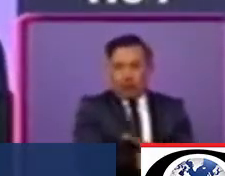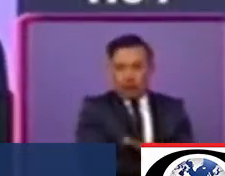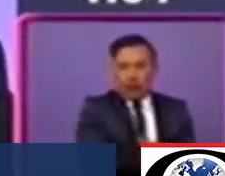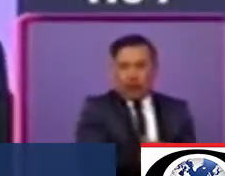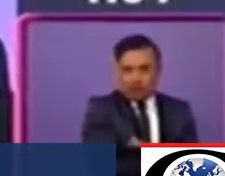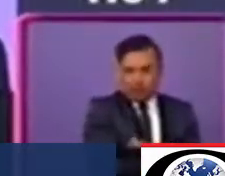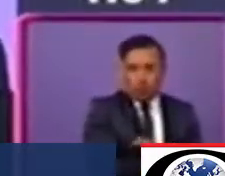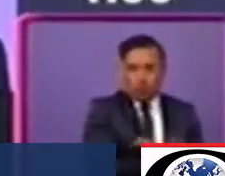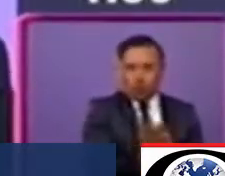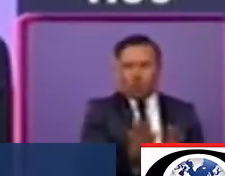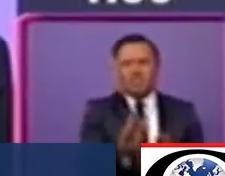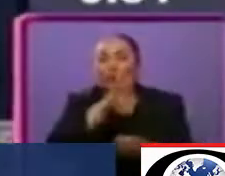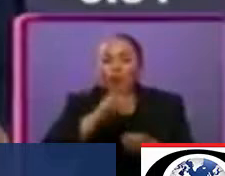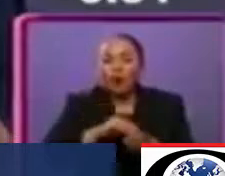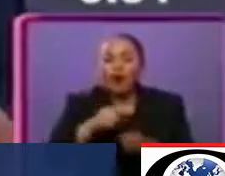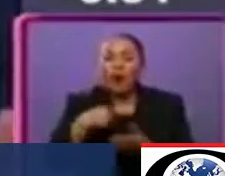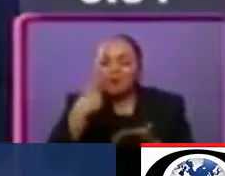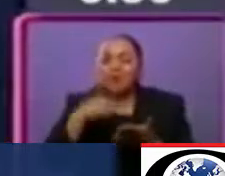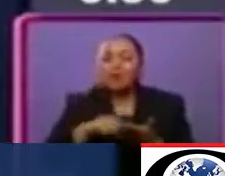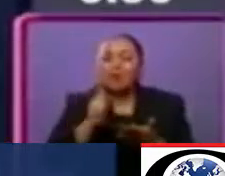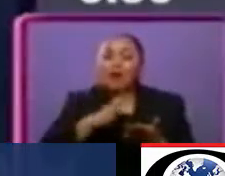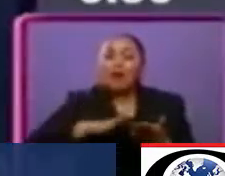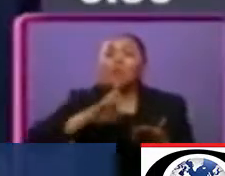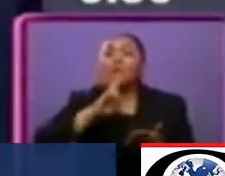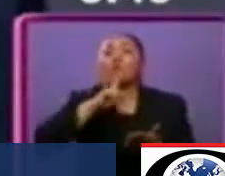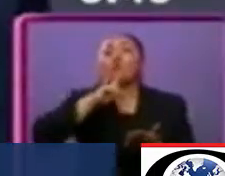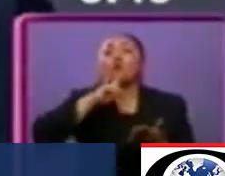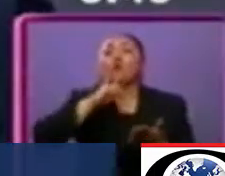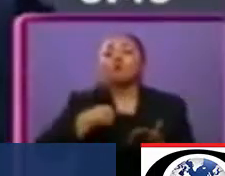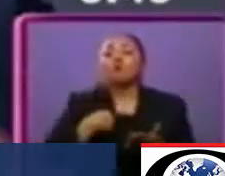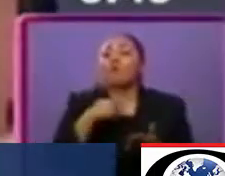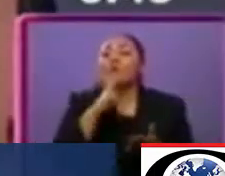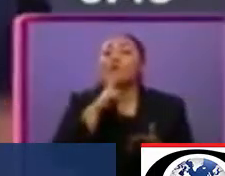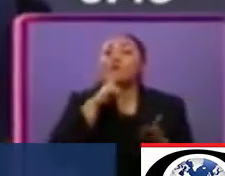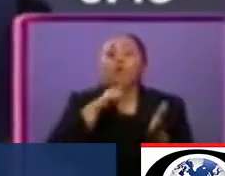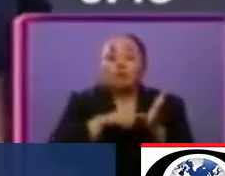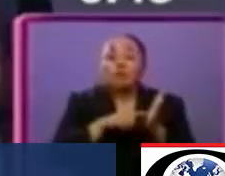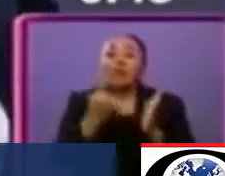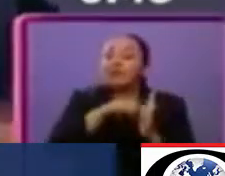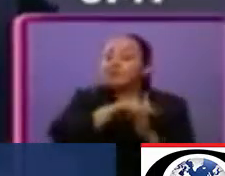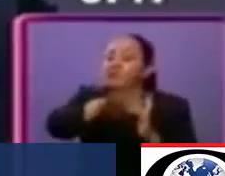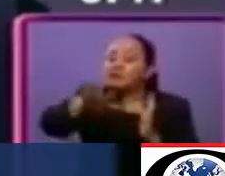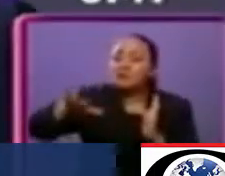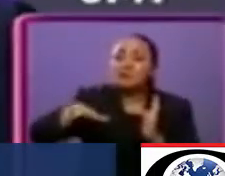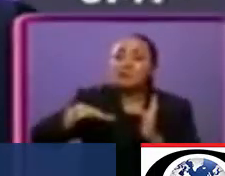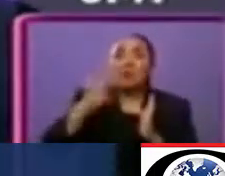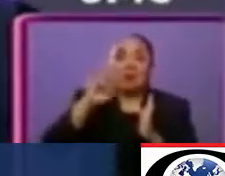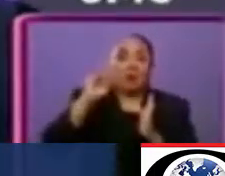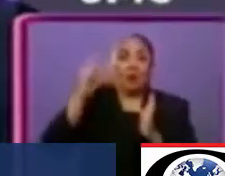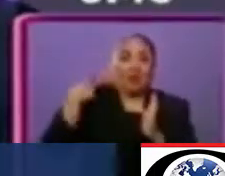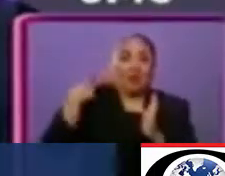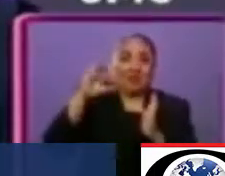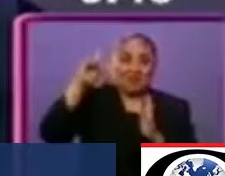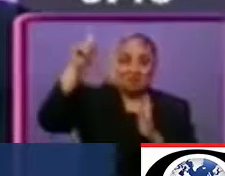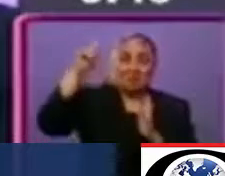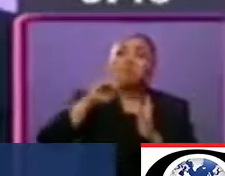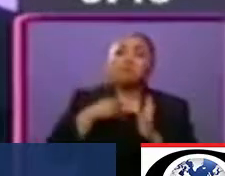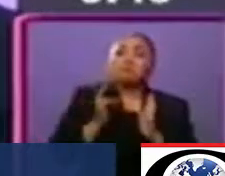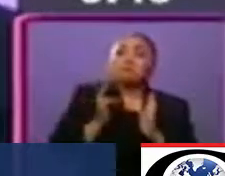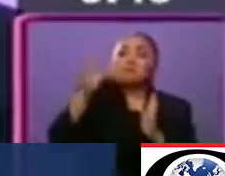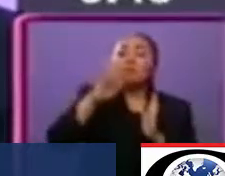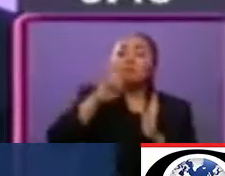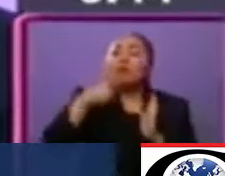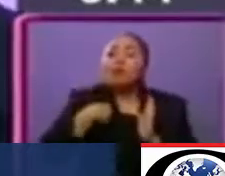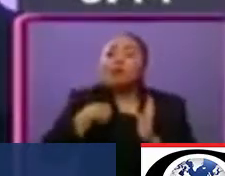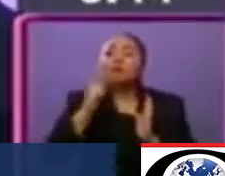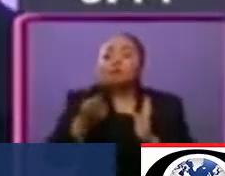de Iztapaluca. Y bueno, les empezaron a arrojar billetes didácticos haciendo la simulación de lo que pasó con la candidata